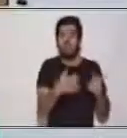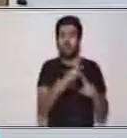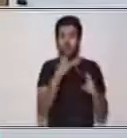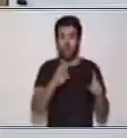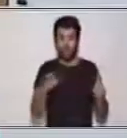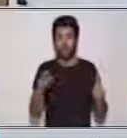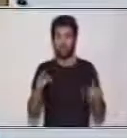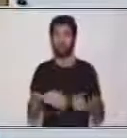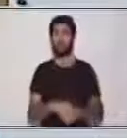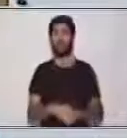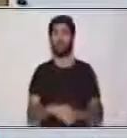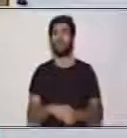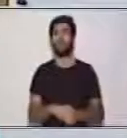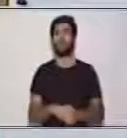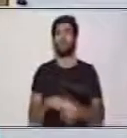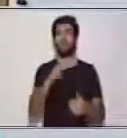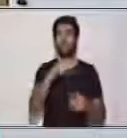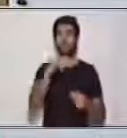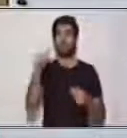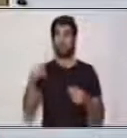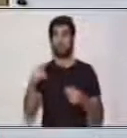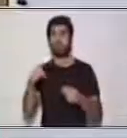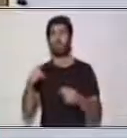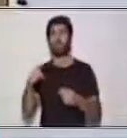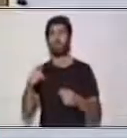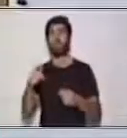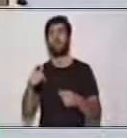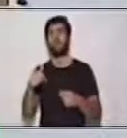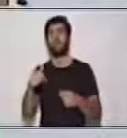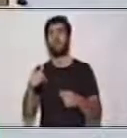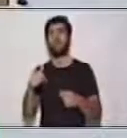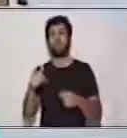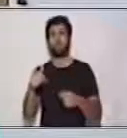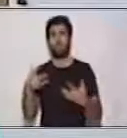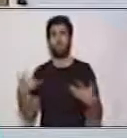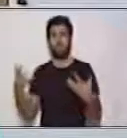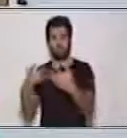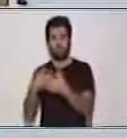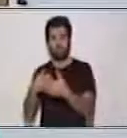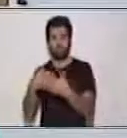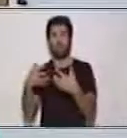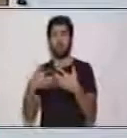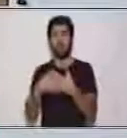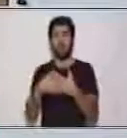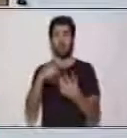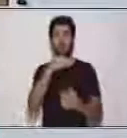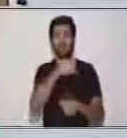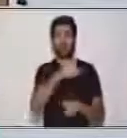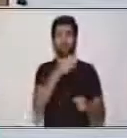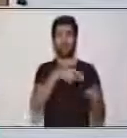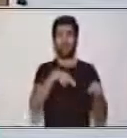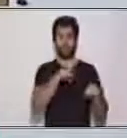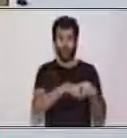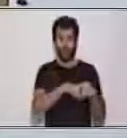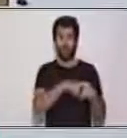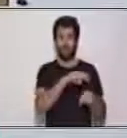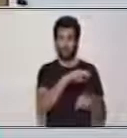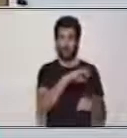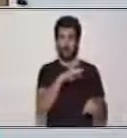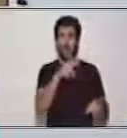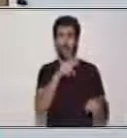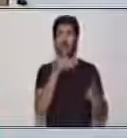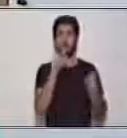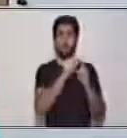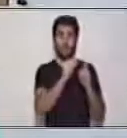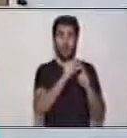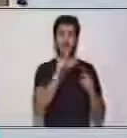oración. En la concordancia nominal, las palabras deben coincidir o concuerdan en